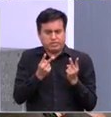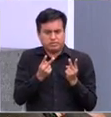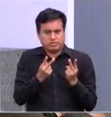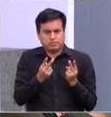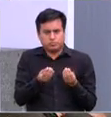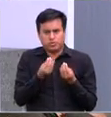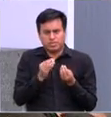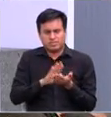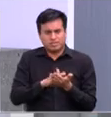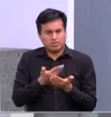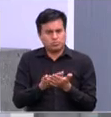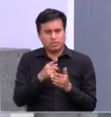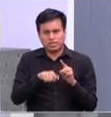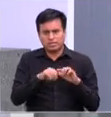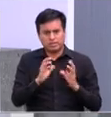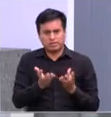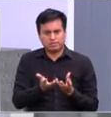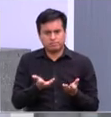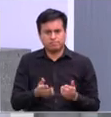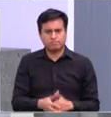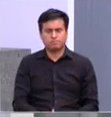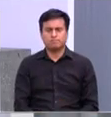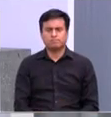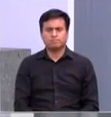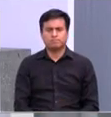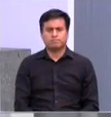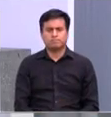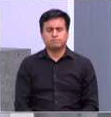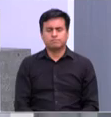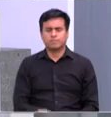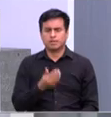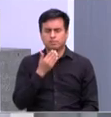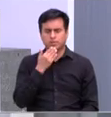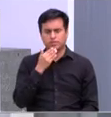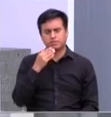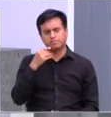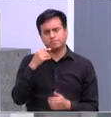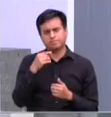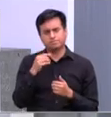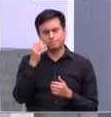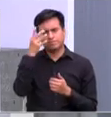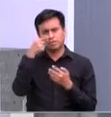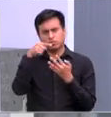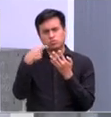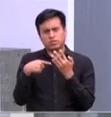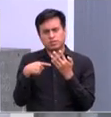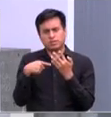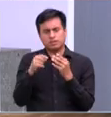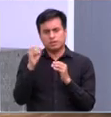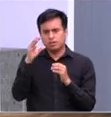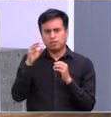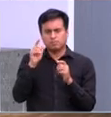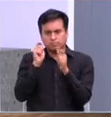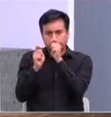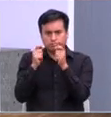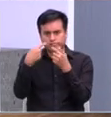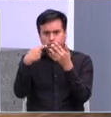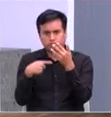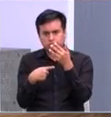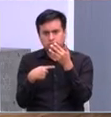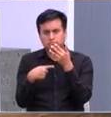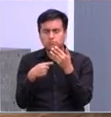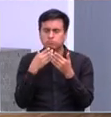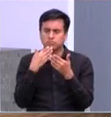la buena salud de la Tierra. Y se prendieron todas las alarmas